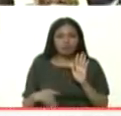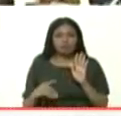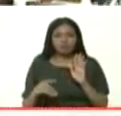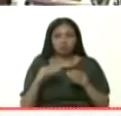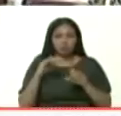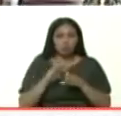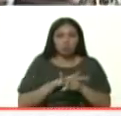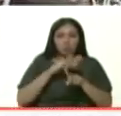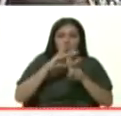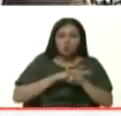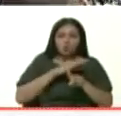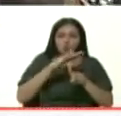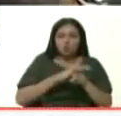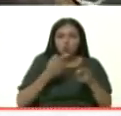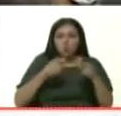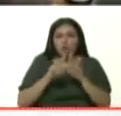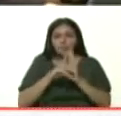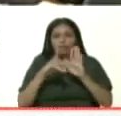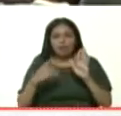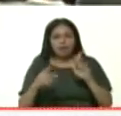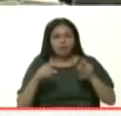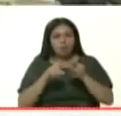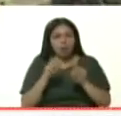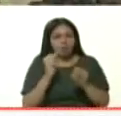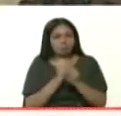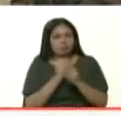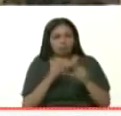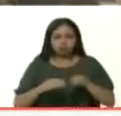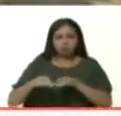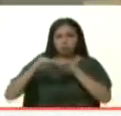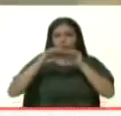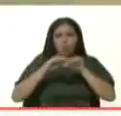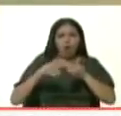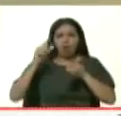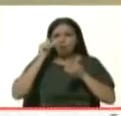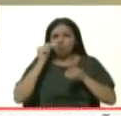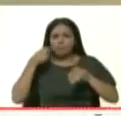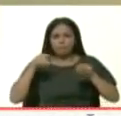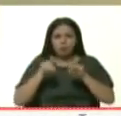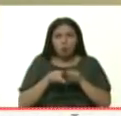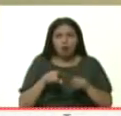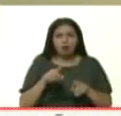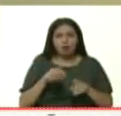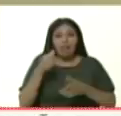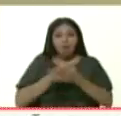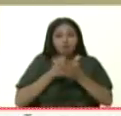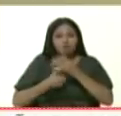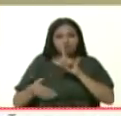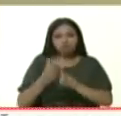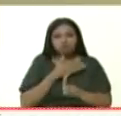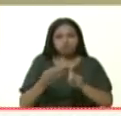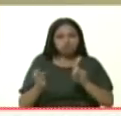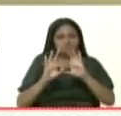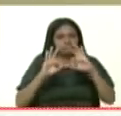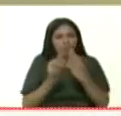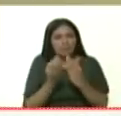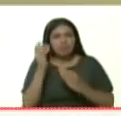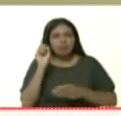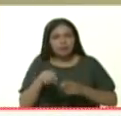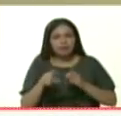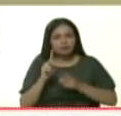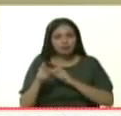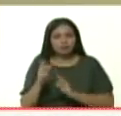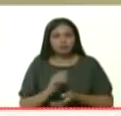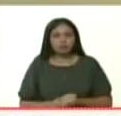trato igualitario ante la ley, ante el trabajo, la lucha contra la violencia intrafamiliar, contra la